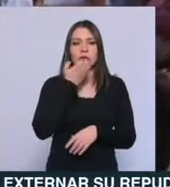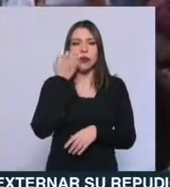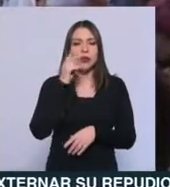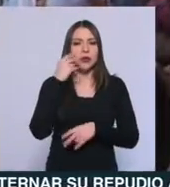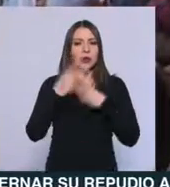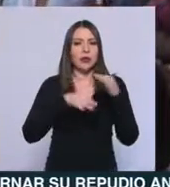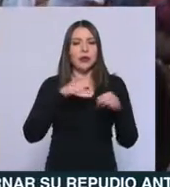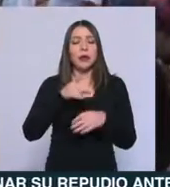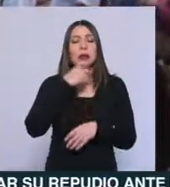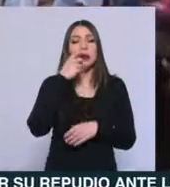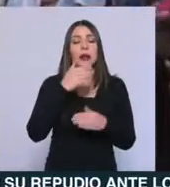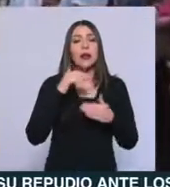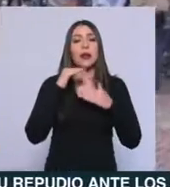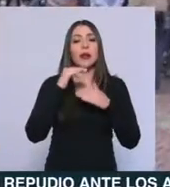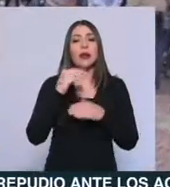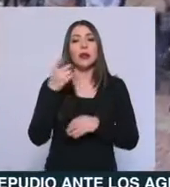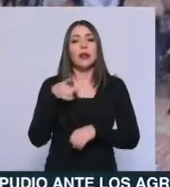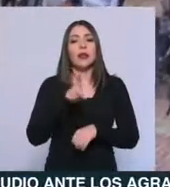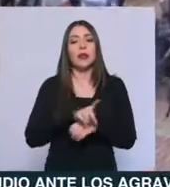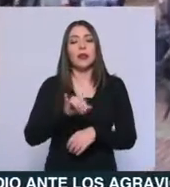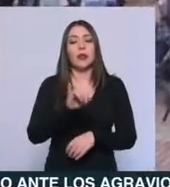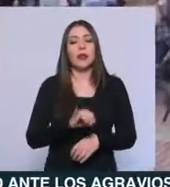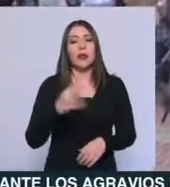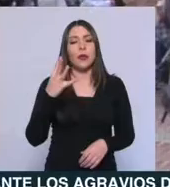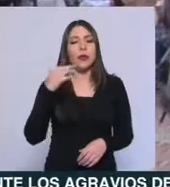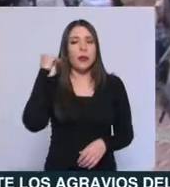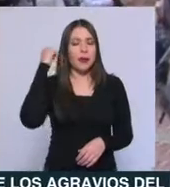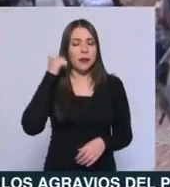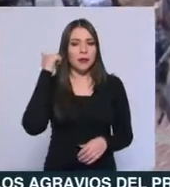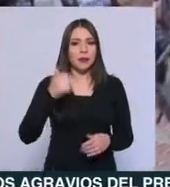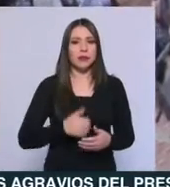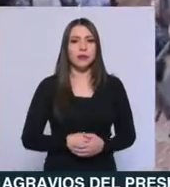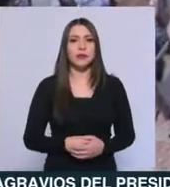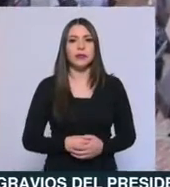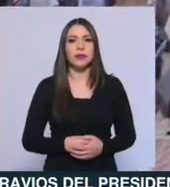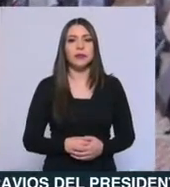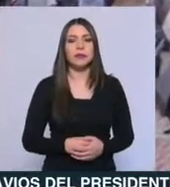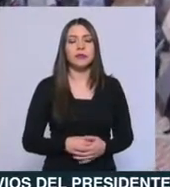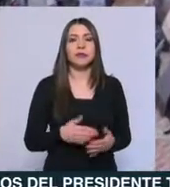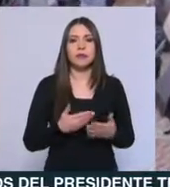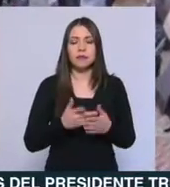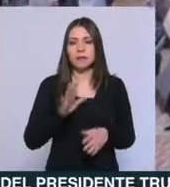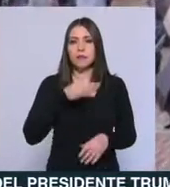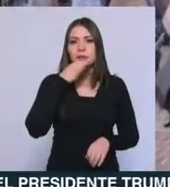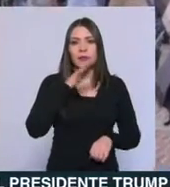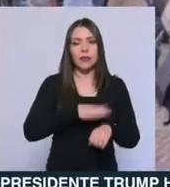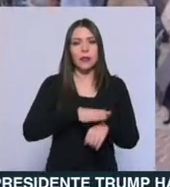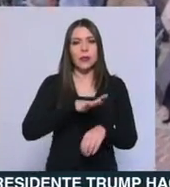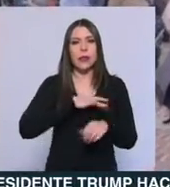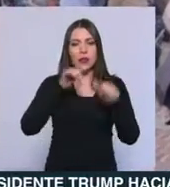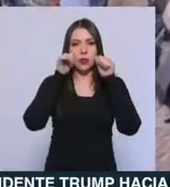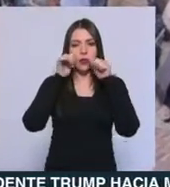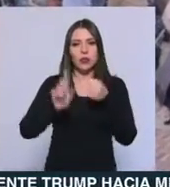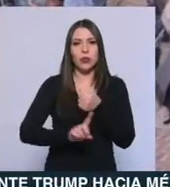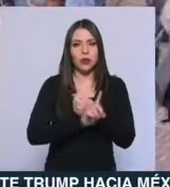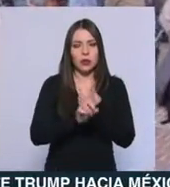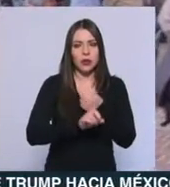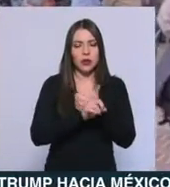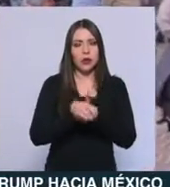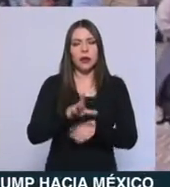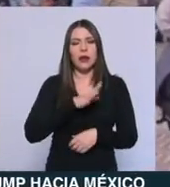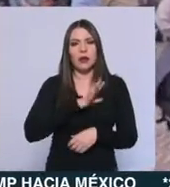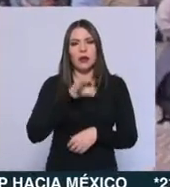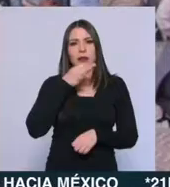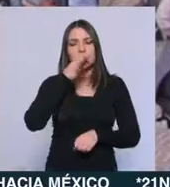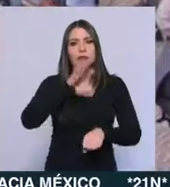el jueves 4 de abril. Ya hay un pronunciamiento de atención a la problemática, hubo ya un boletín emitido